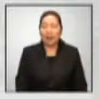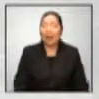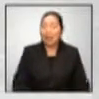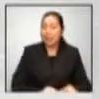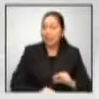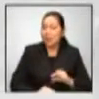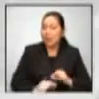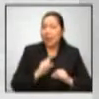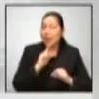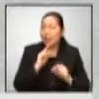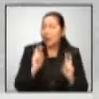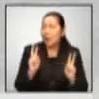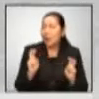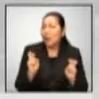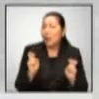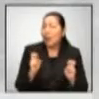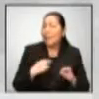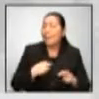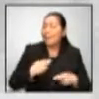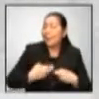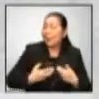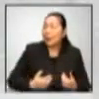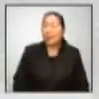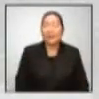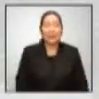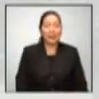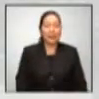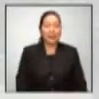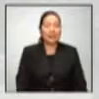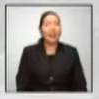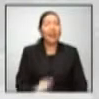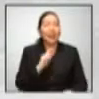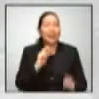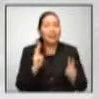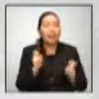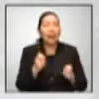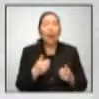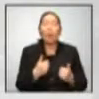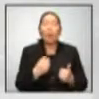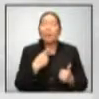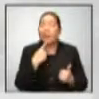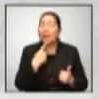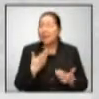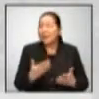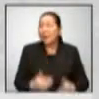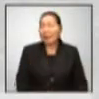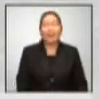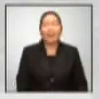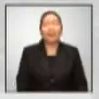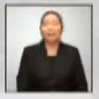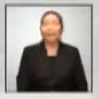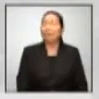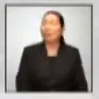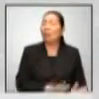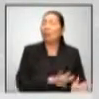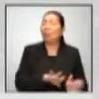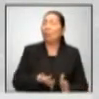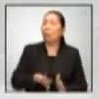de geográfico, es un tema de procesos, ¿no? Es un tema de calidad, así que han estado